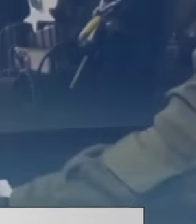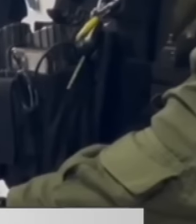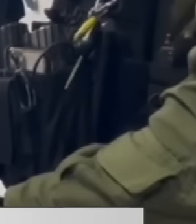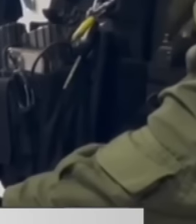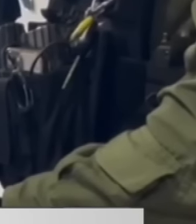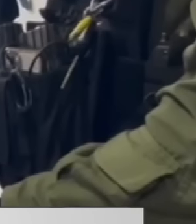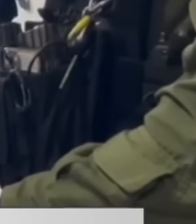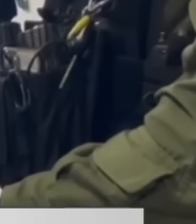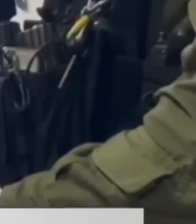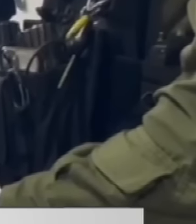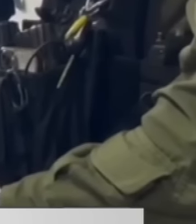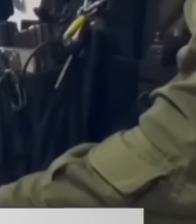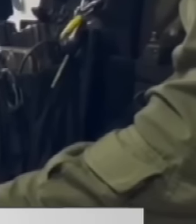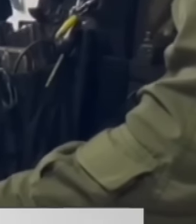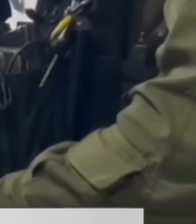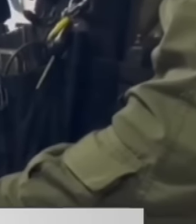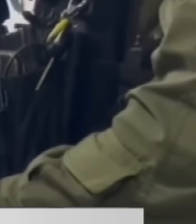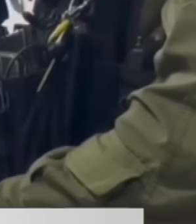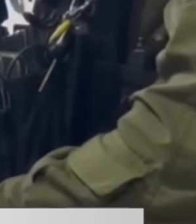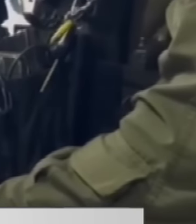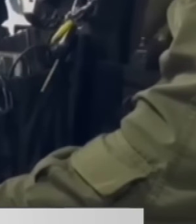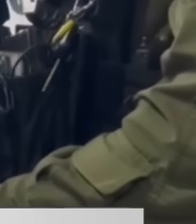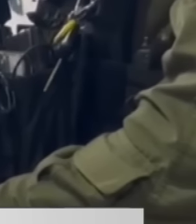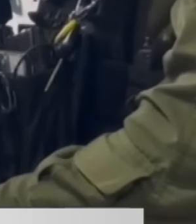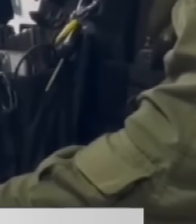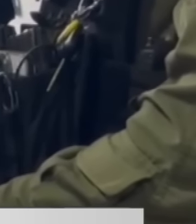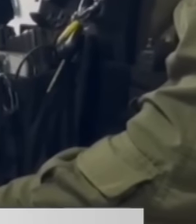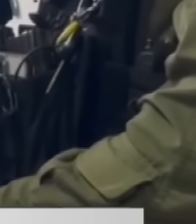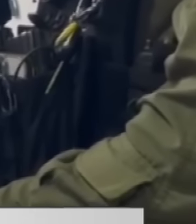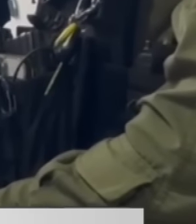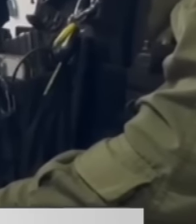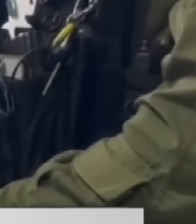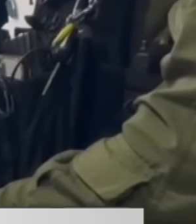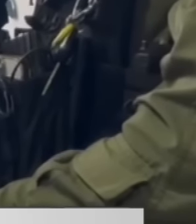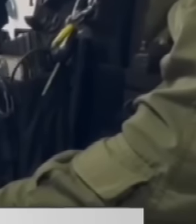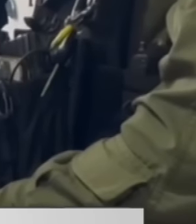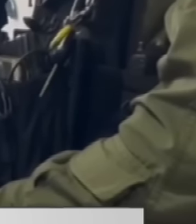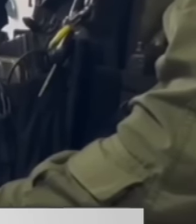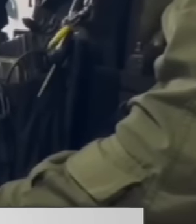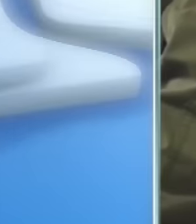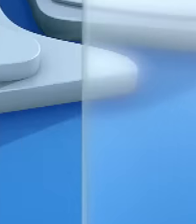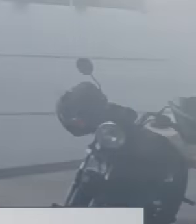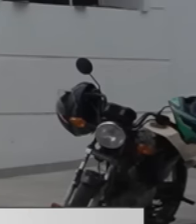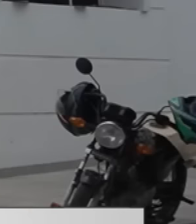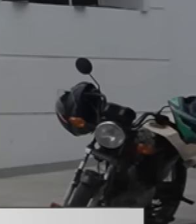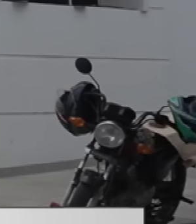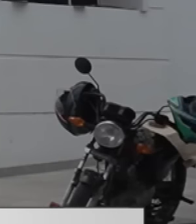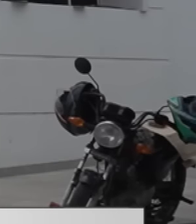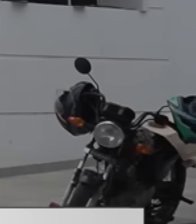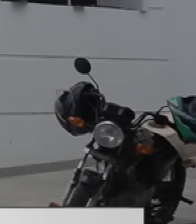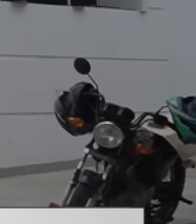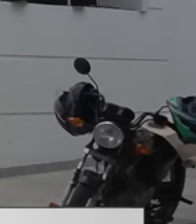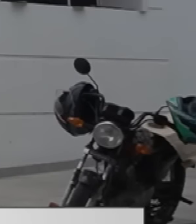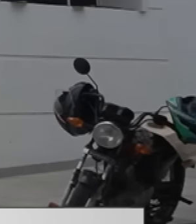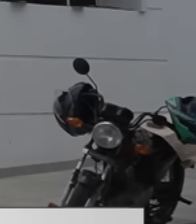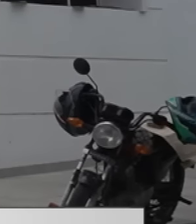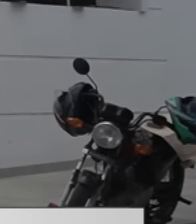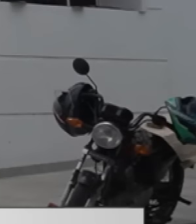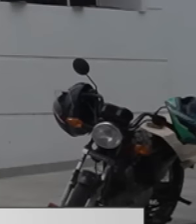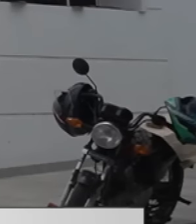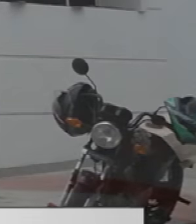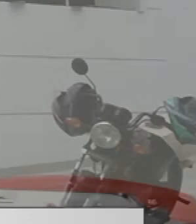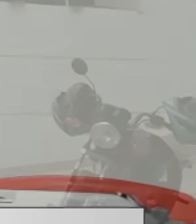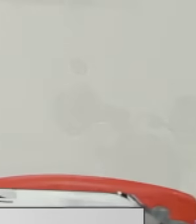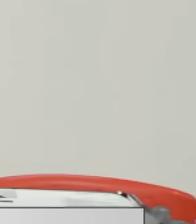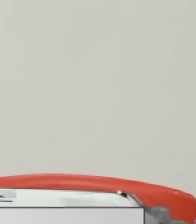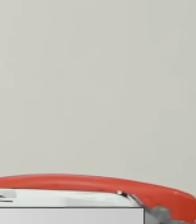Capturado en Medellín uno de los cabecillas de la banda La Inmaculada, que ha generado terror en Tuluá. 14 IPS ilegales